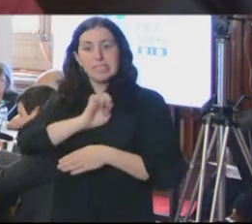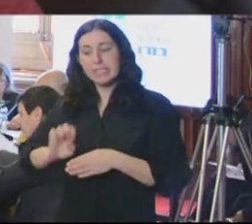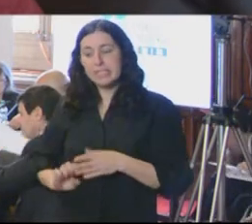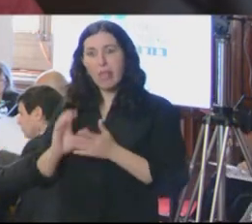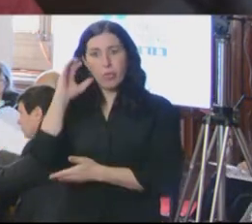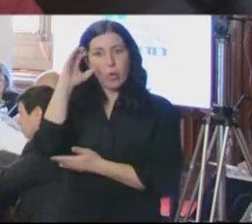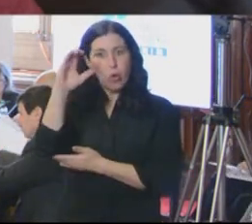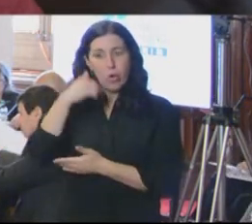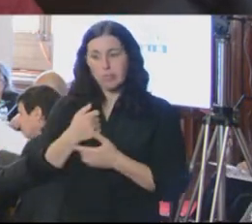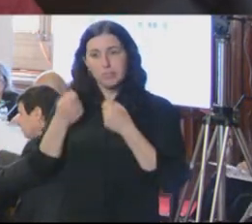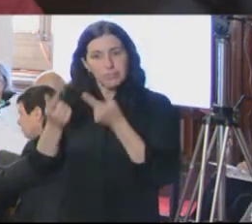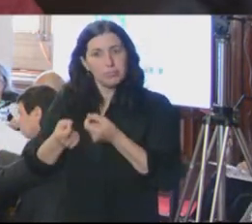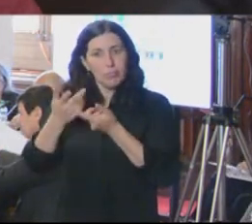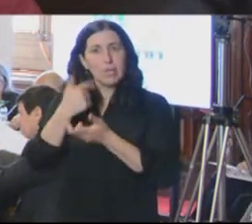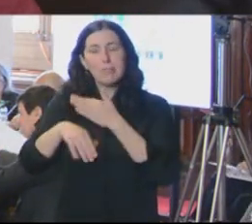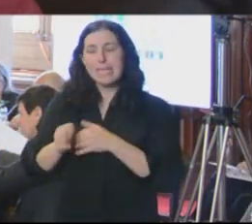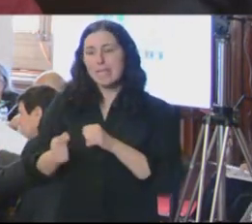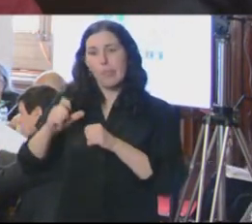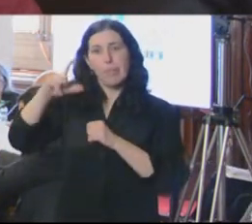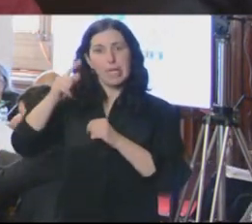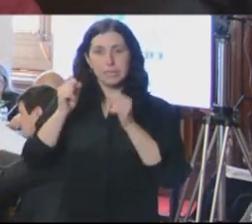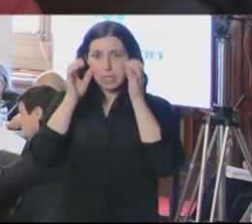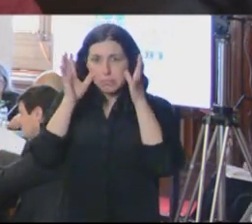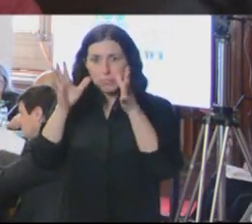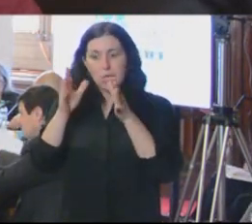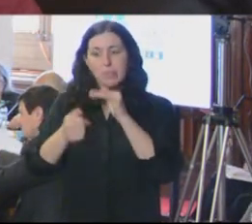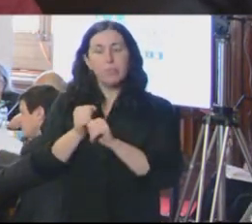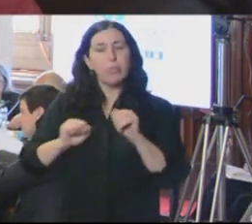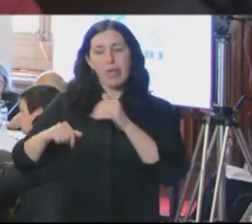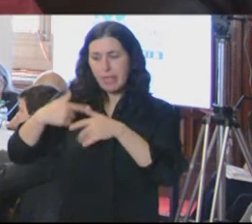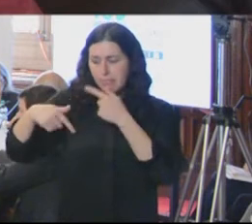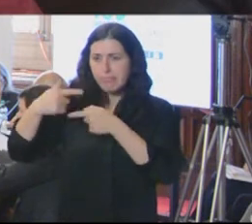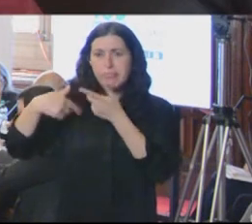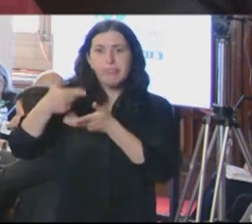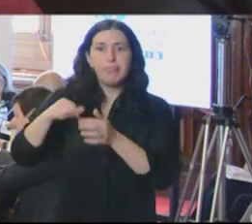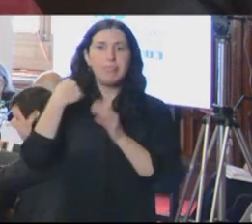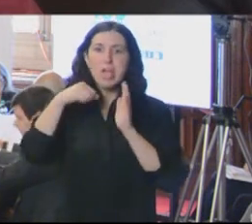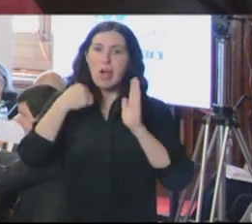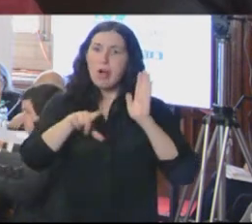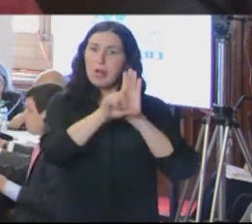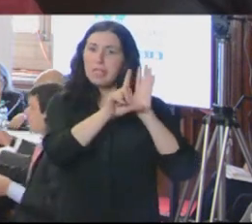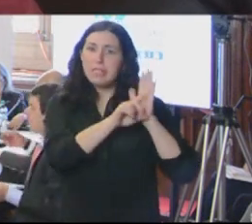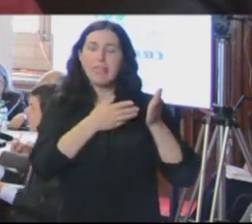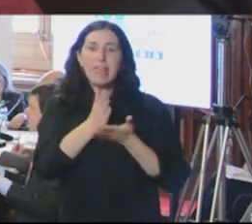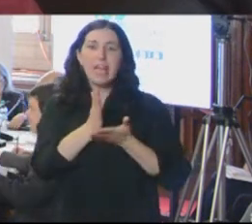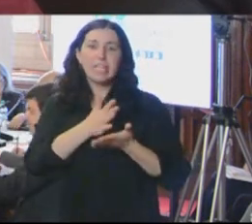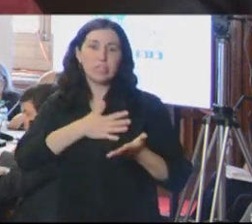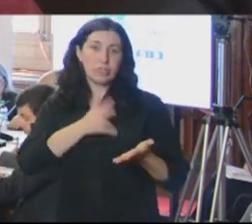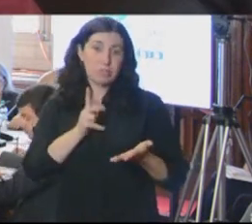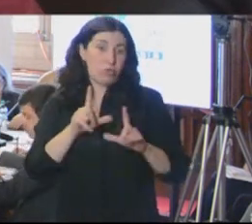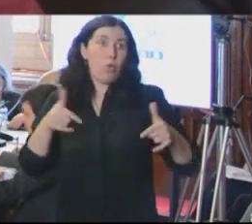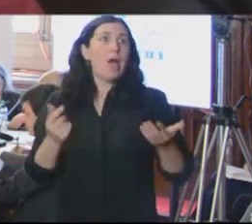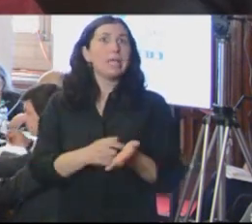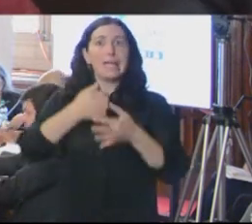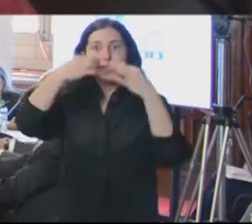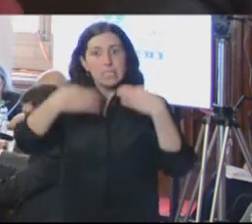colombiano que alimenta los factores de riesgo y sistematicidad en las violaciones de derechos humanos al no ofrecer garantías de seguridad